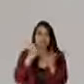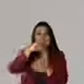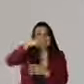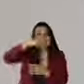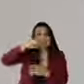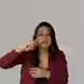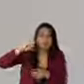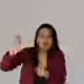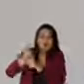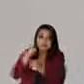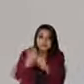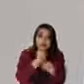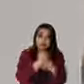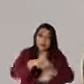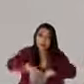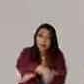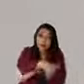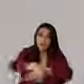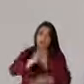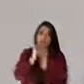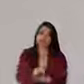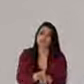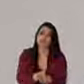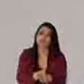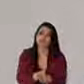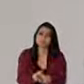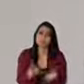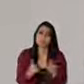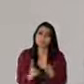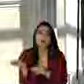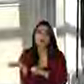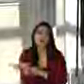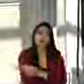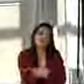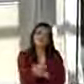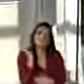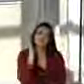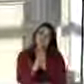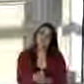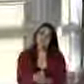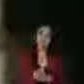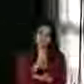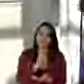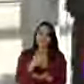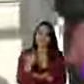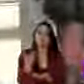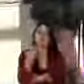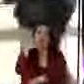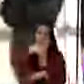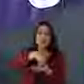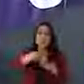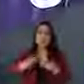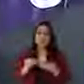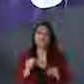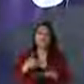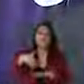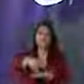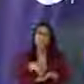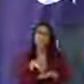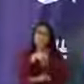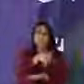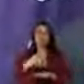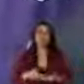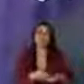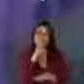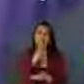el trabajo infantil y a erradicar la mendicidad. Este es el Guagua Centro 101. En